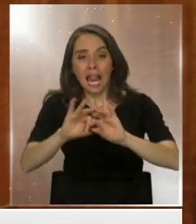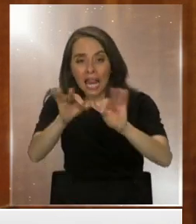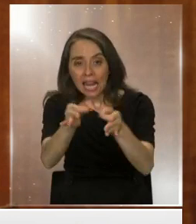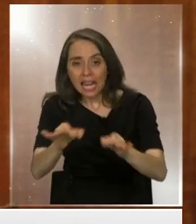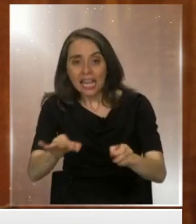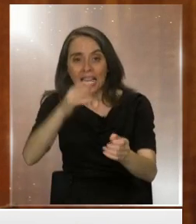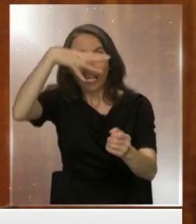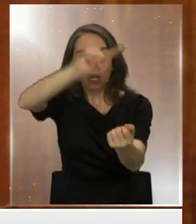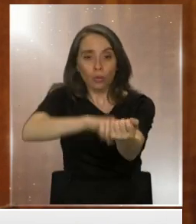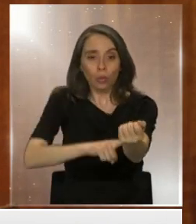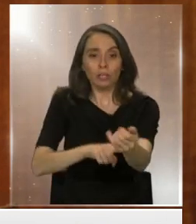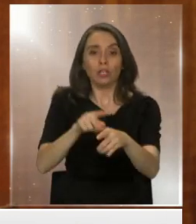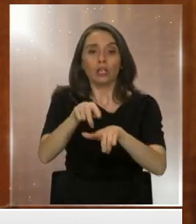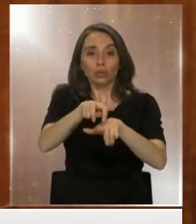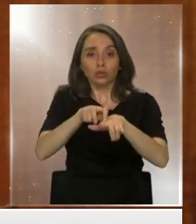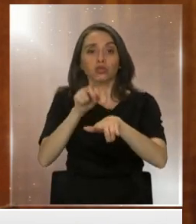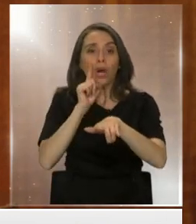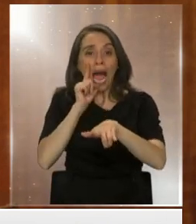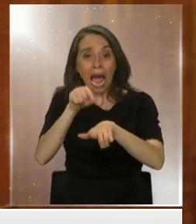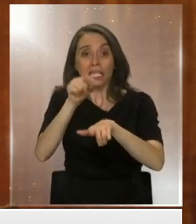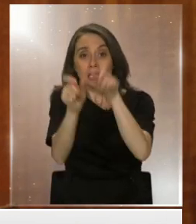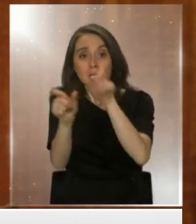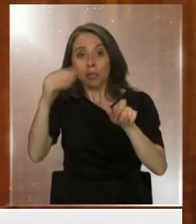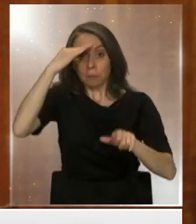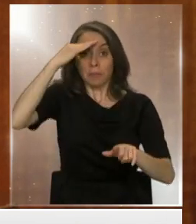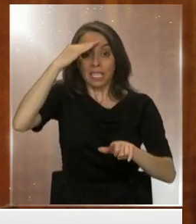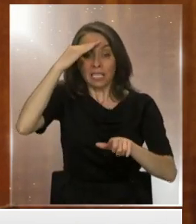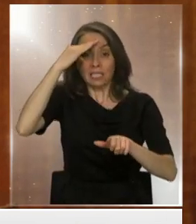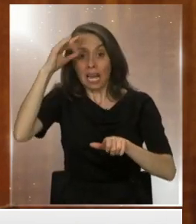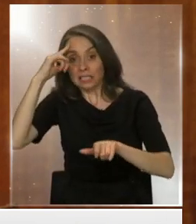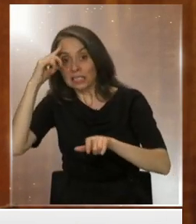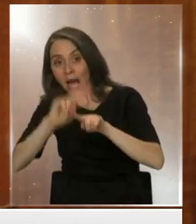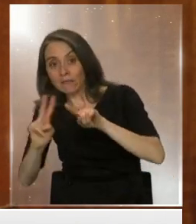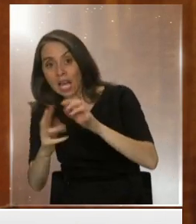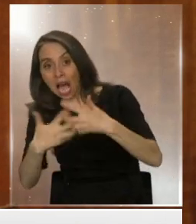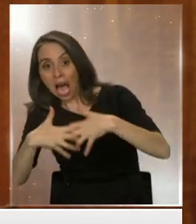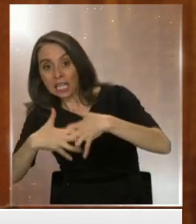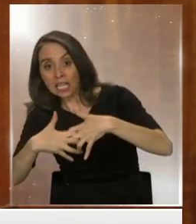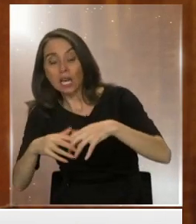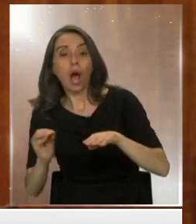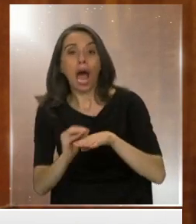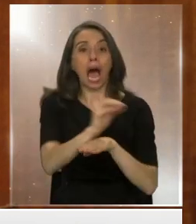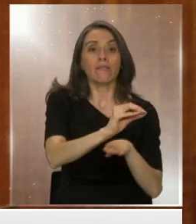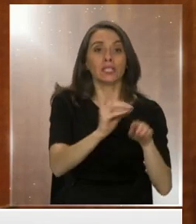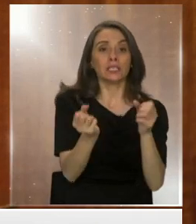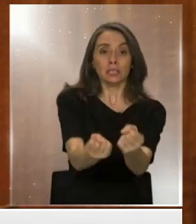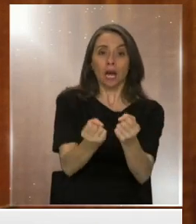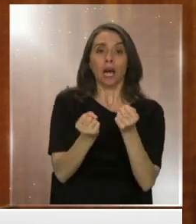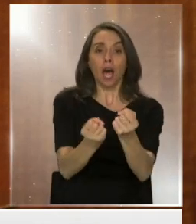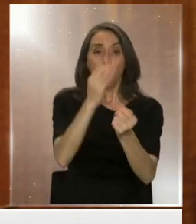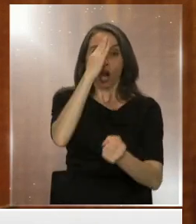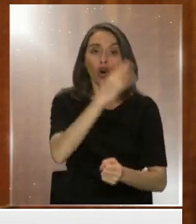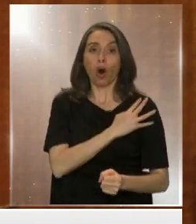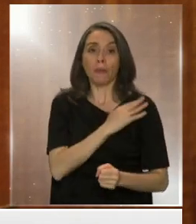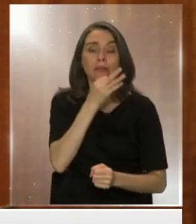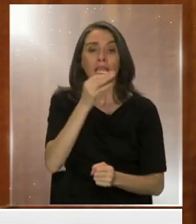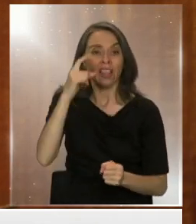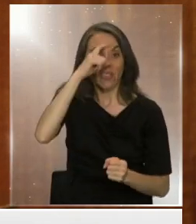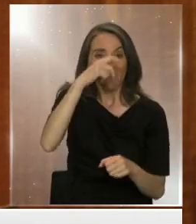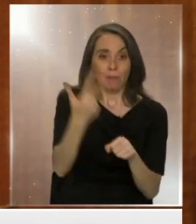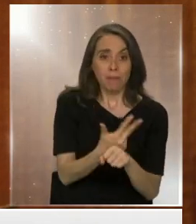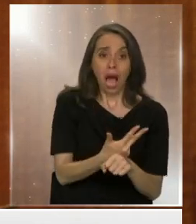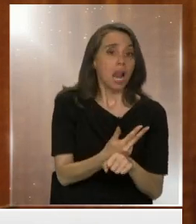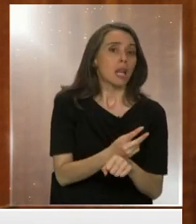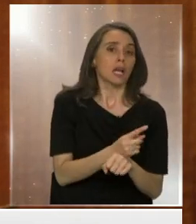el equipo de mantenimiento y ese equipo mantenimiento asesora no aceptó al comandante la aeronave para hacer una falla compleja no